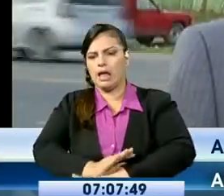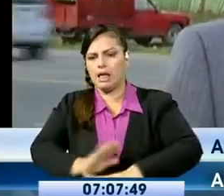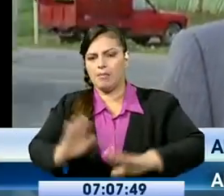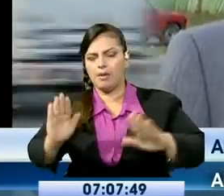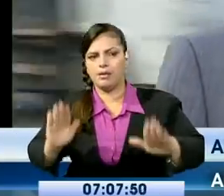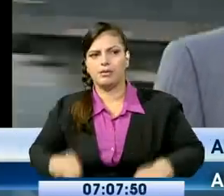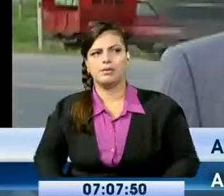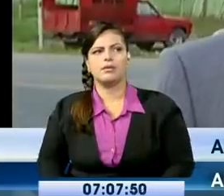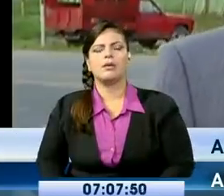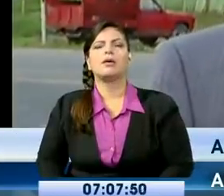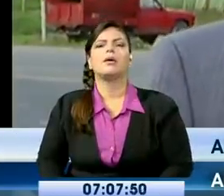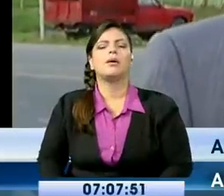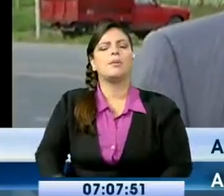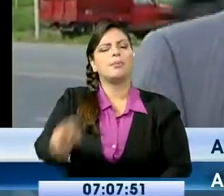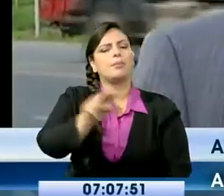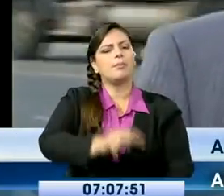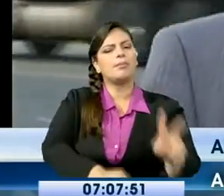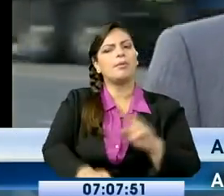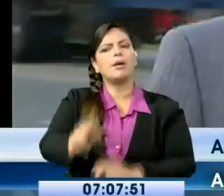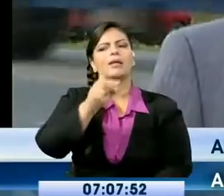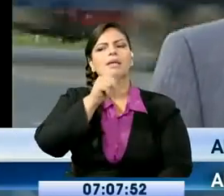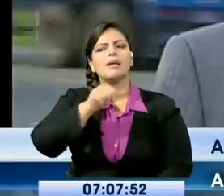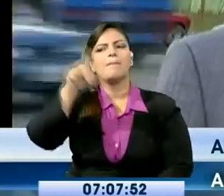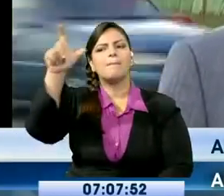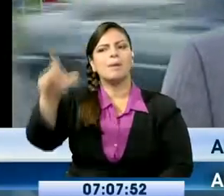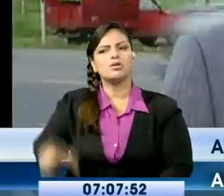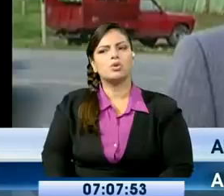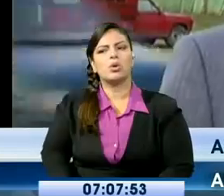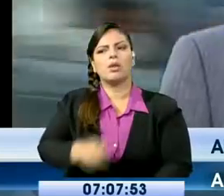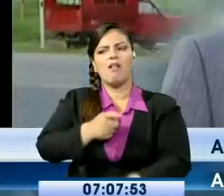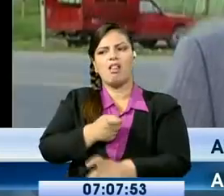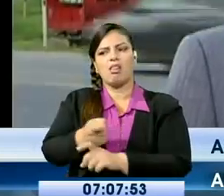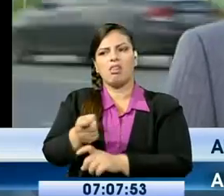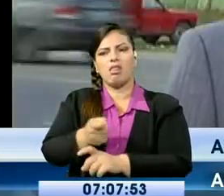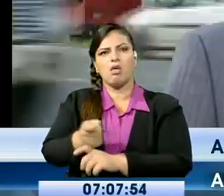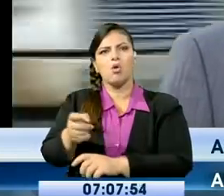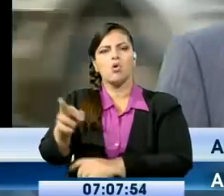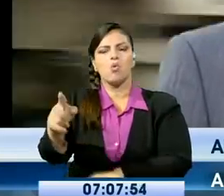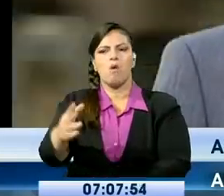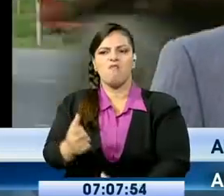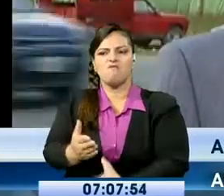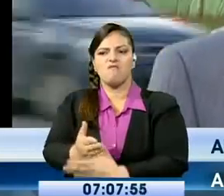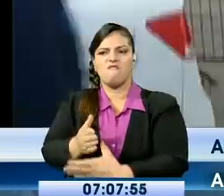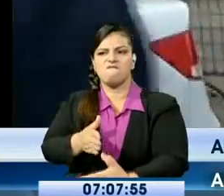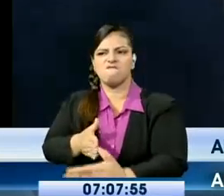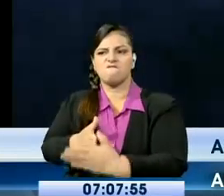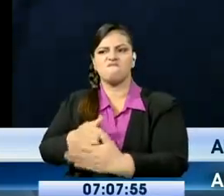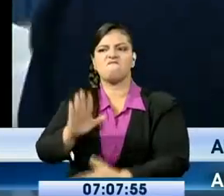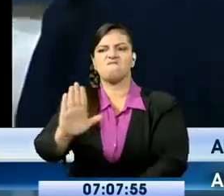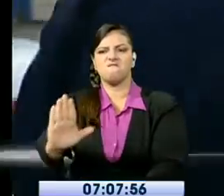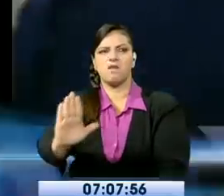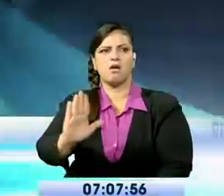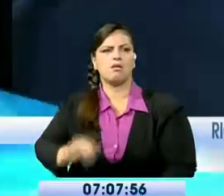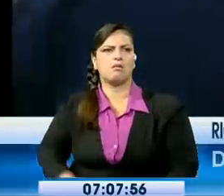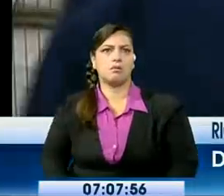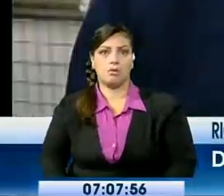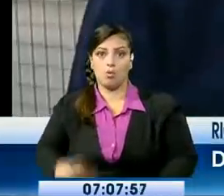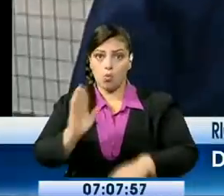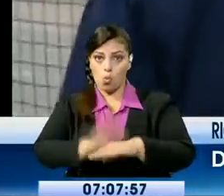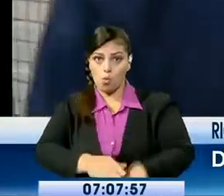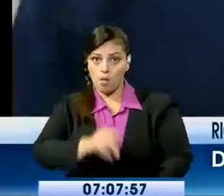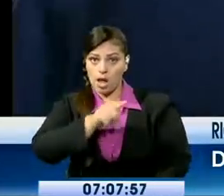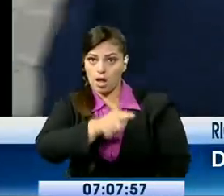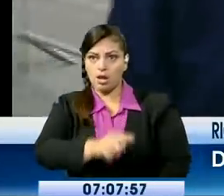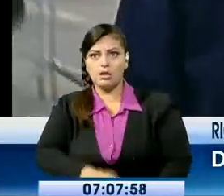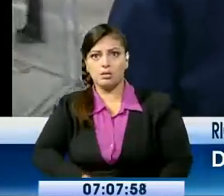pues, quién podría tener relación con el hecho. No es que es una inculpación de manera directa al ingeniero Ricardo Rivera. Luego ingresó el fiscal a